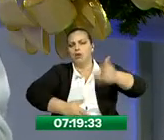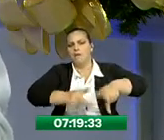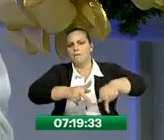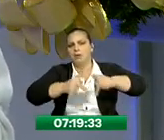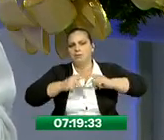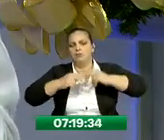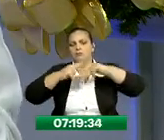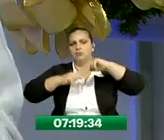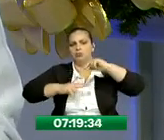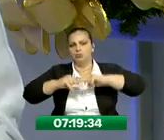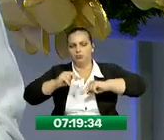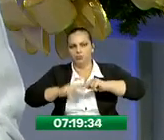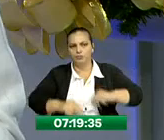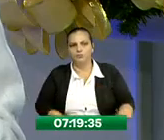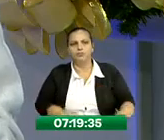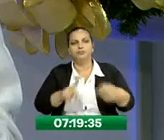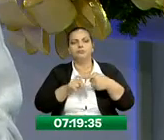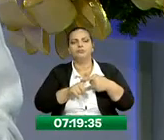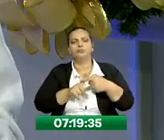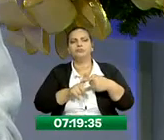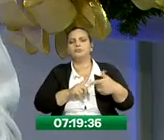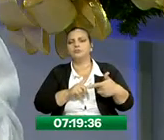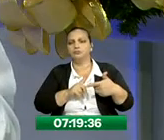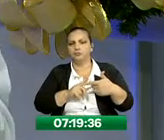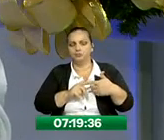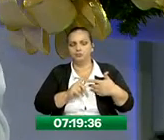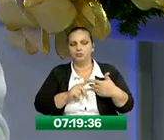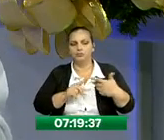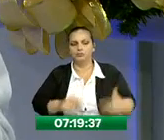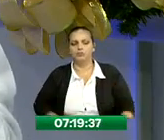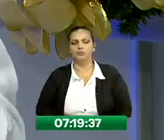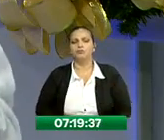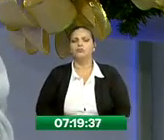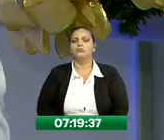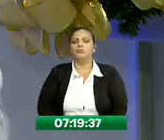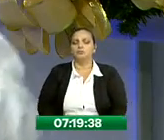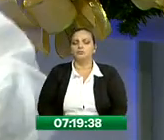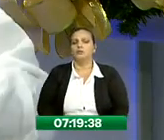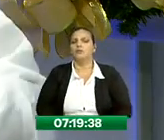produzca provea inicialmente